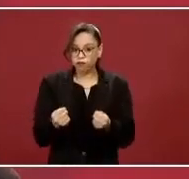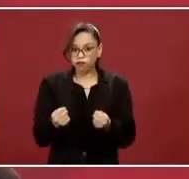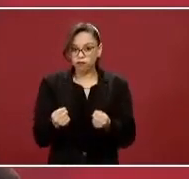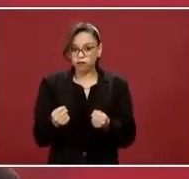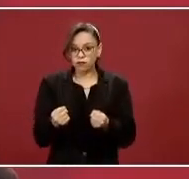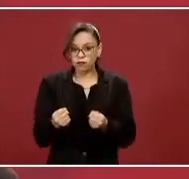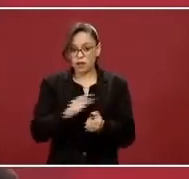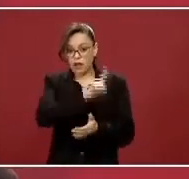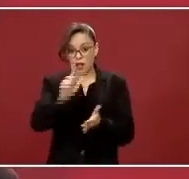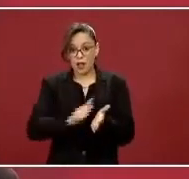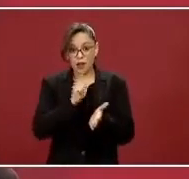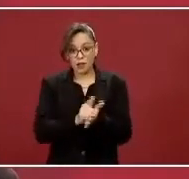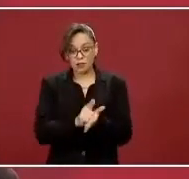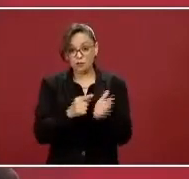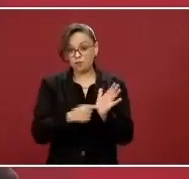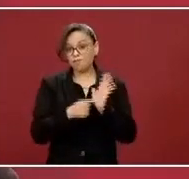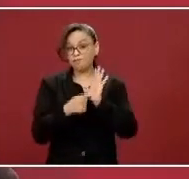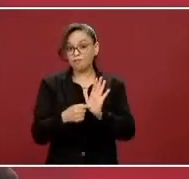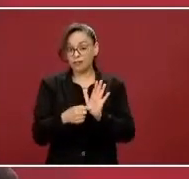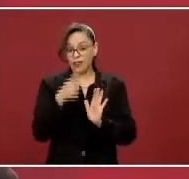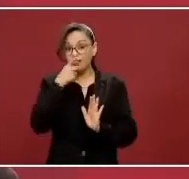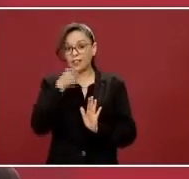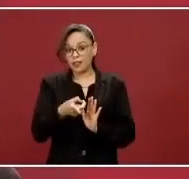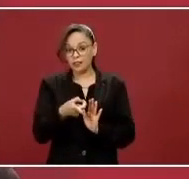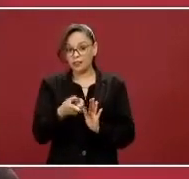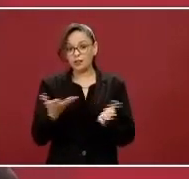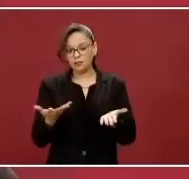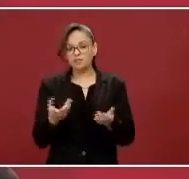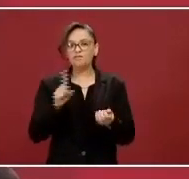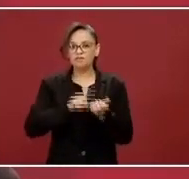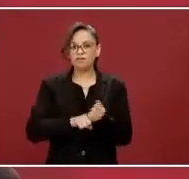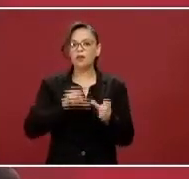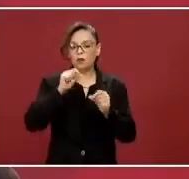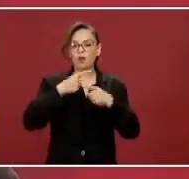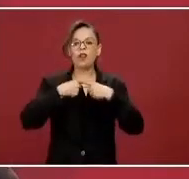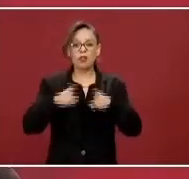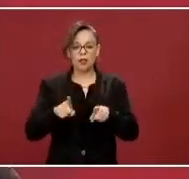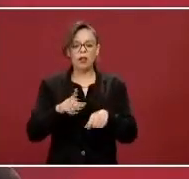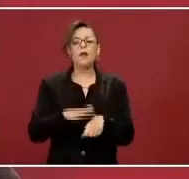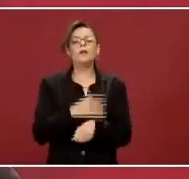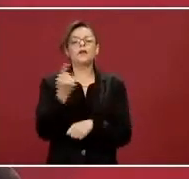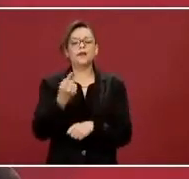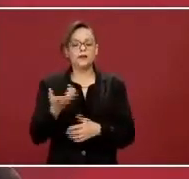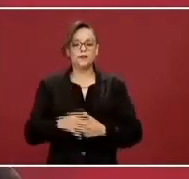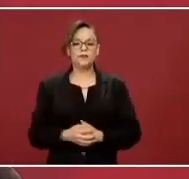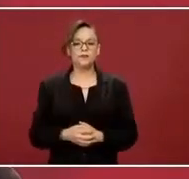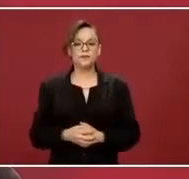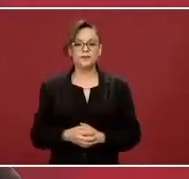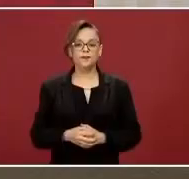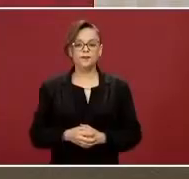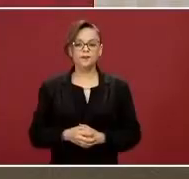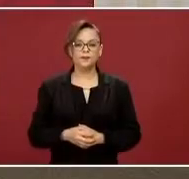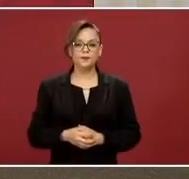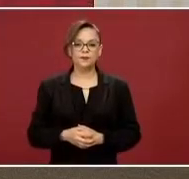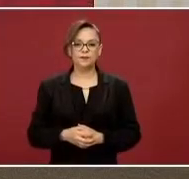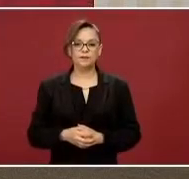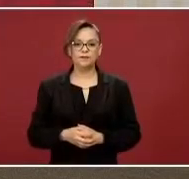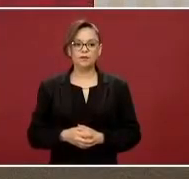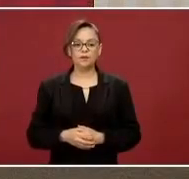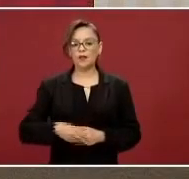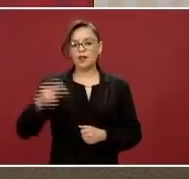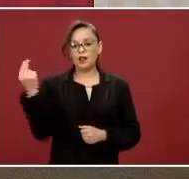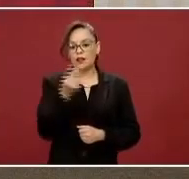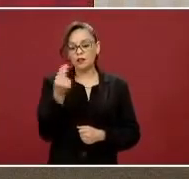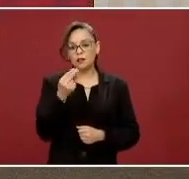acto de ley, estaríamos en un escenario distinto, en el que tendríamos que